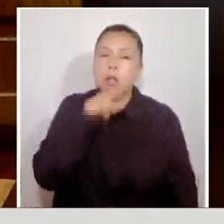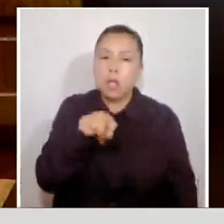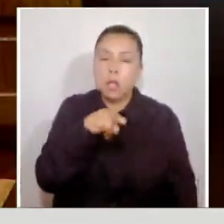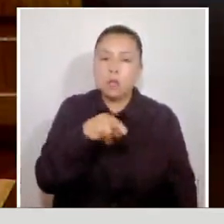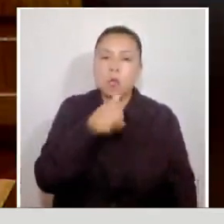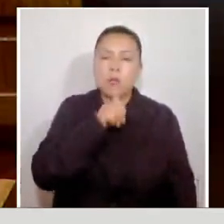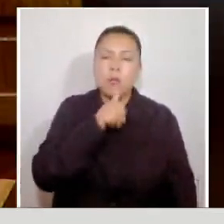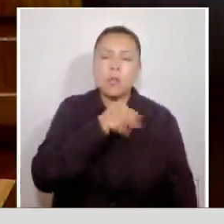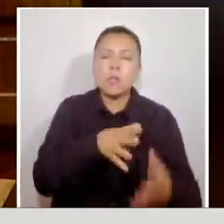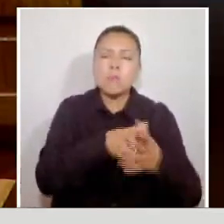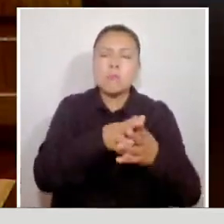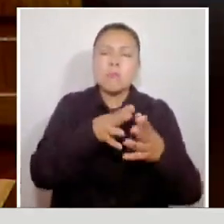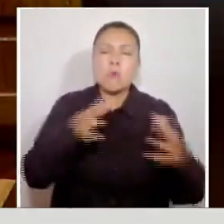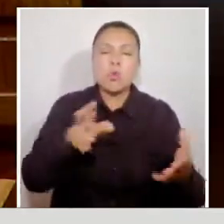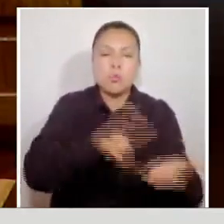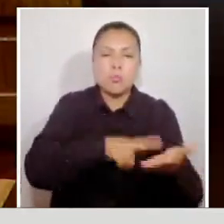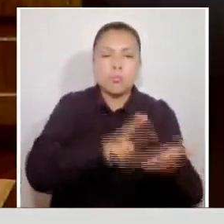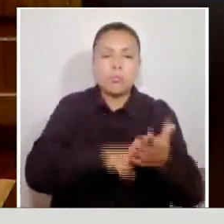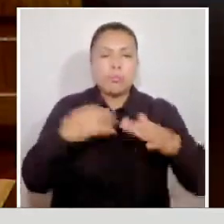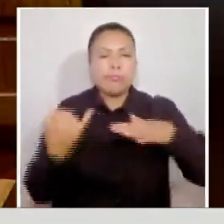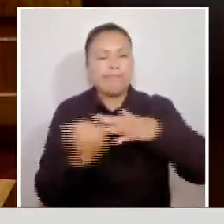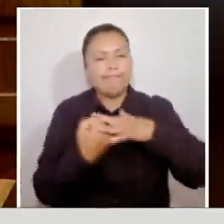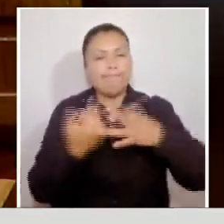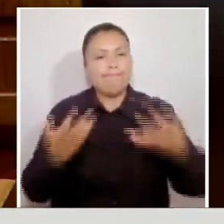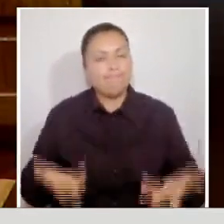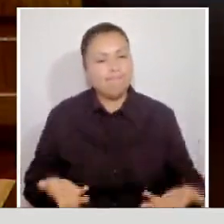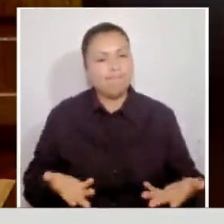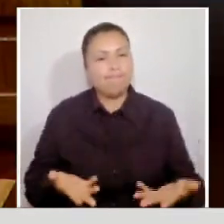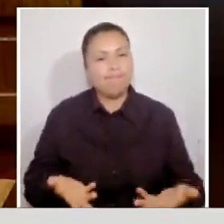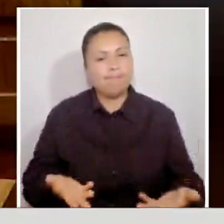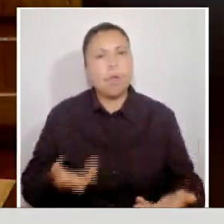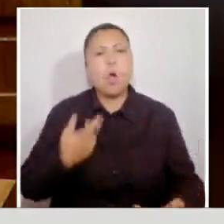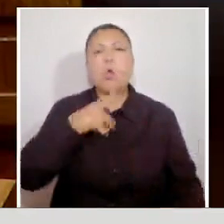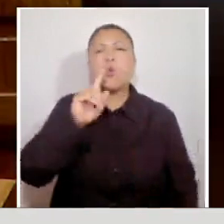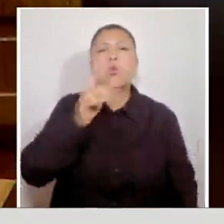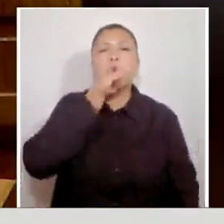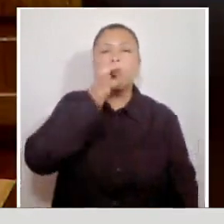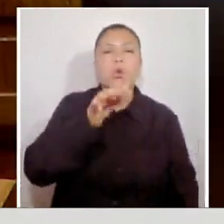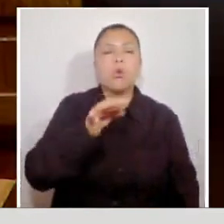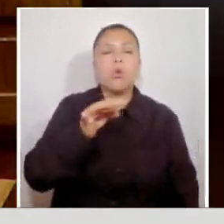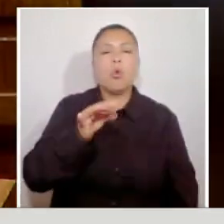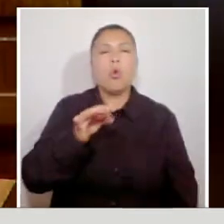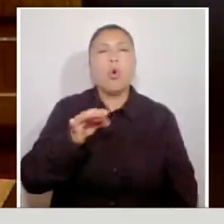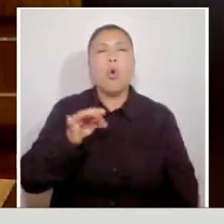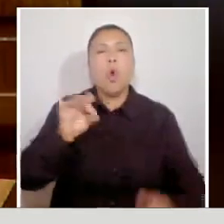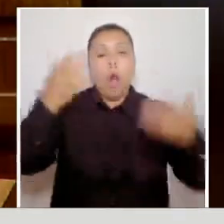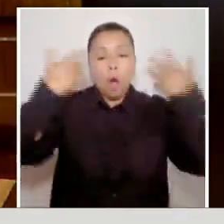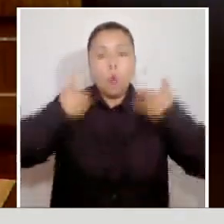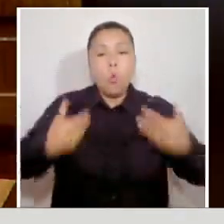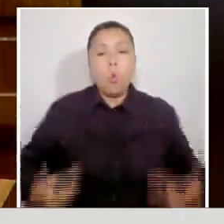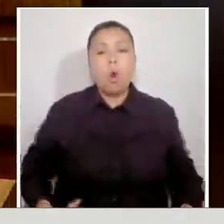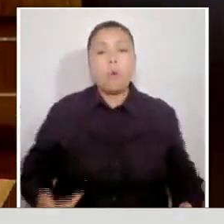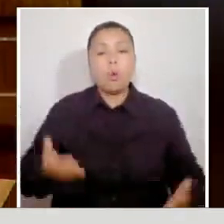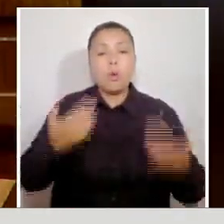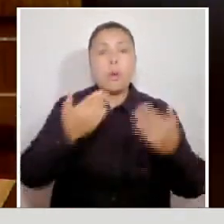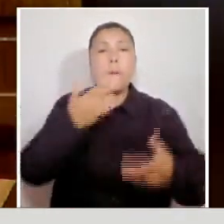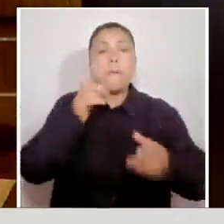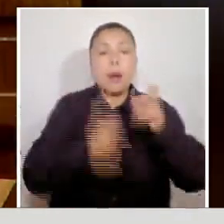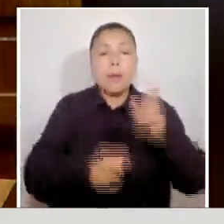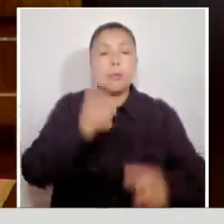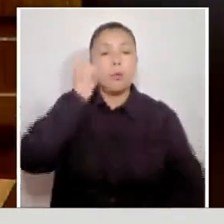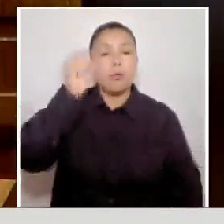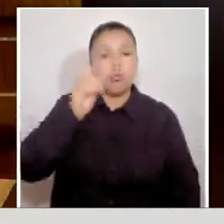tanto por ser verdaderamente inclusivos no me refiero solo a la infraestructura física necesaria para que las personas con discapacidad se